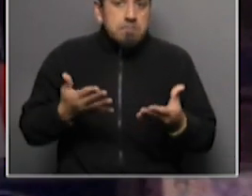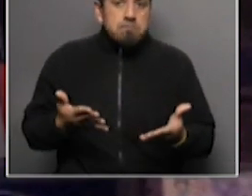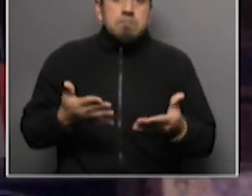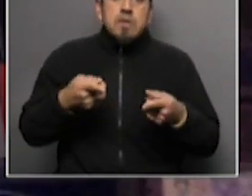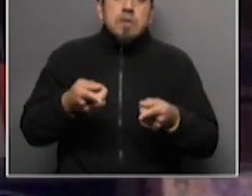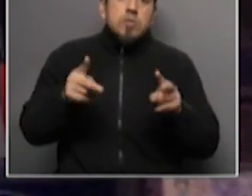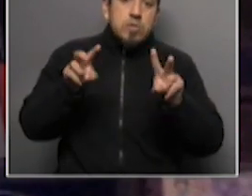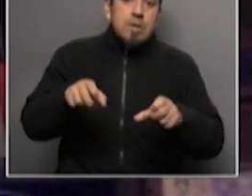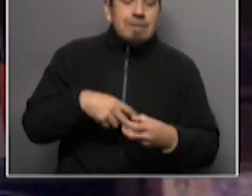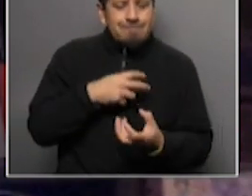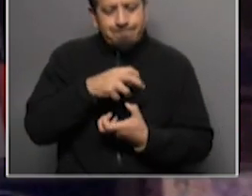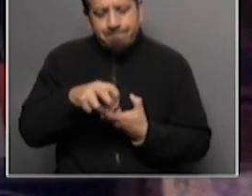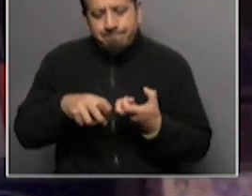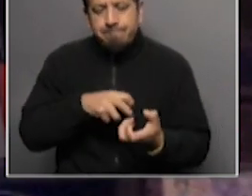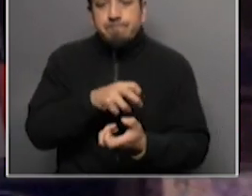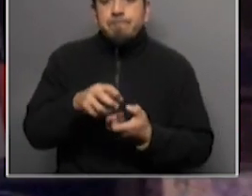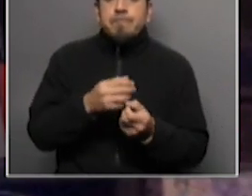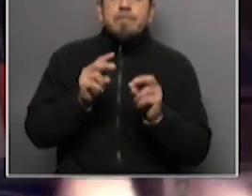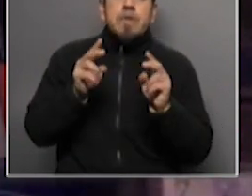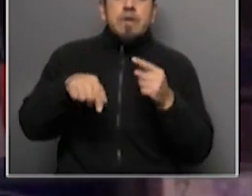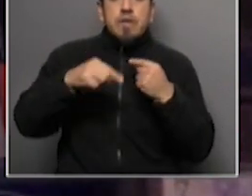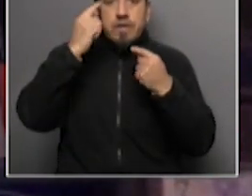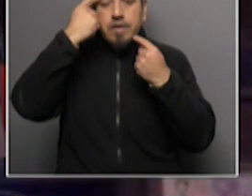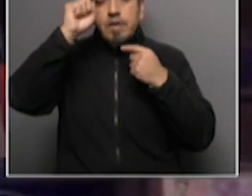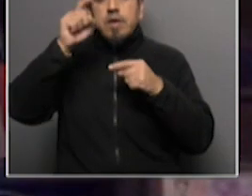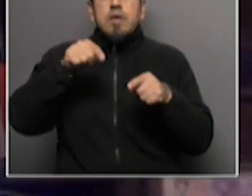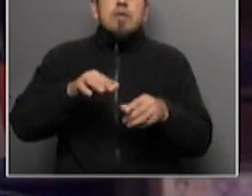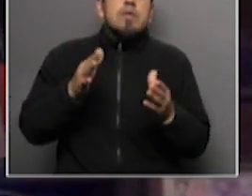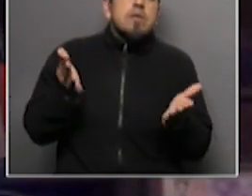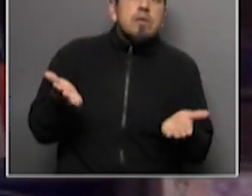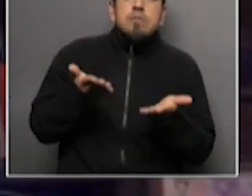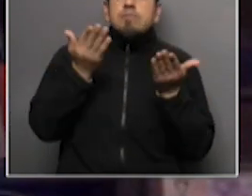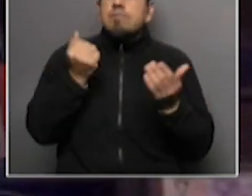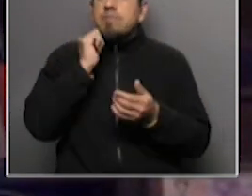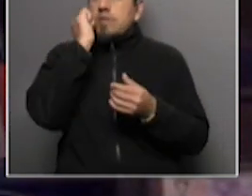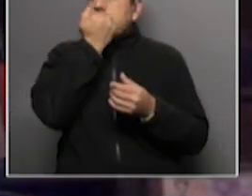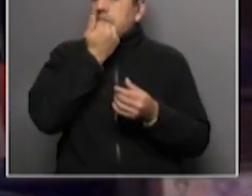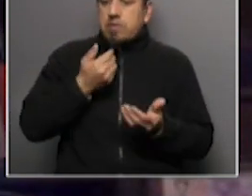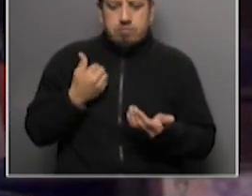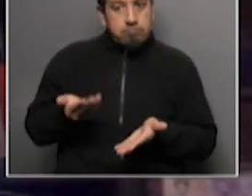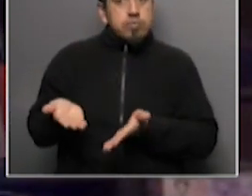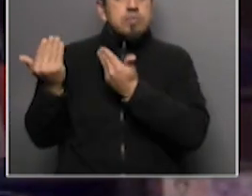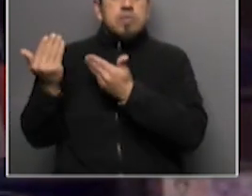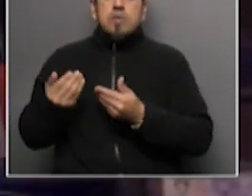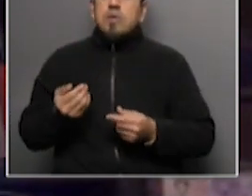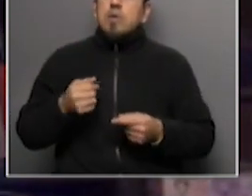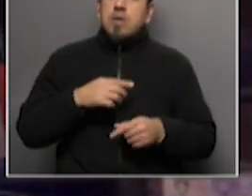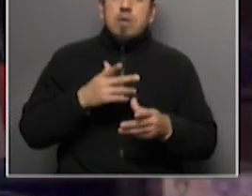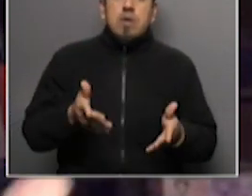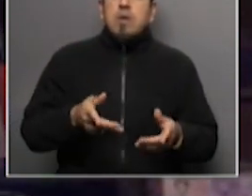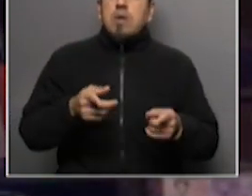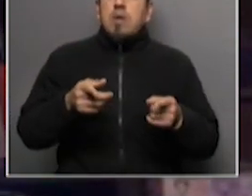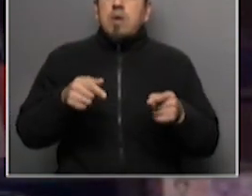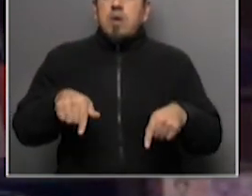este es un tema muy conflictivo. Esta idea de levantar el secreto es un cambio de reglas muy relevante. Ha tenido